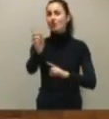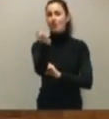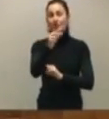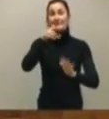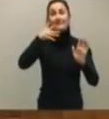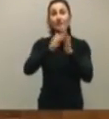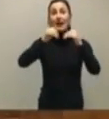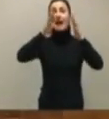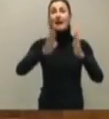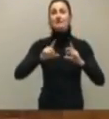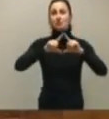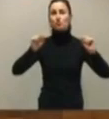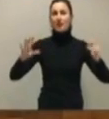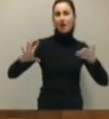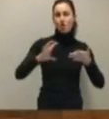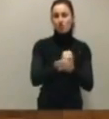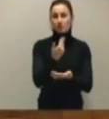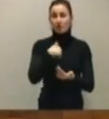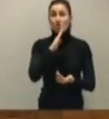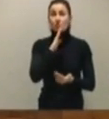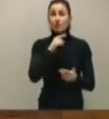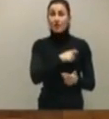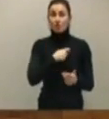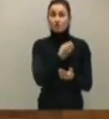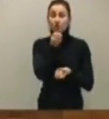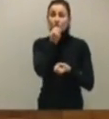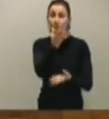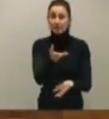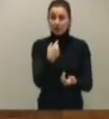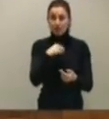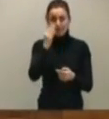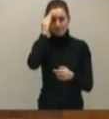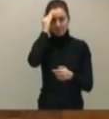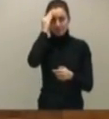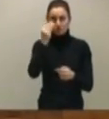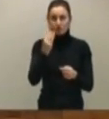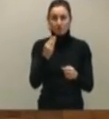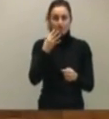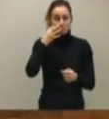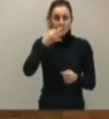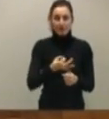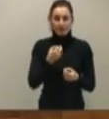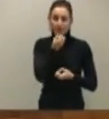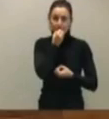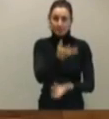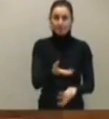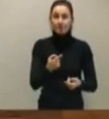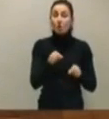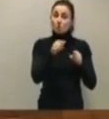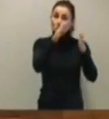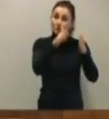nuestro. Esta es la casa de todos los asturianos. Y ya lo dije el otro día en la comisión, me parece que es fundamental decirles la verdad.